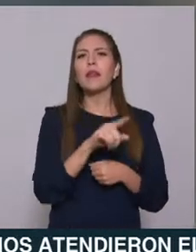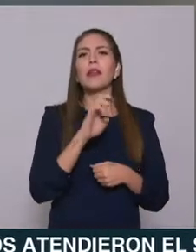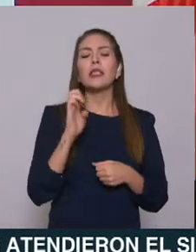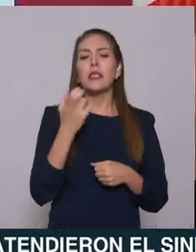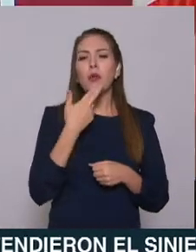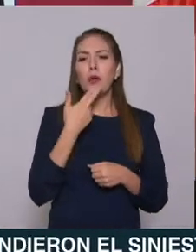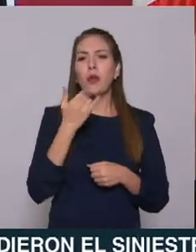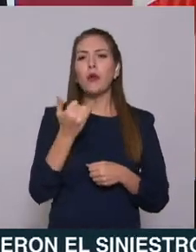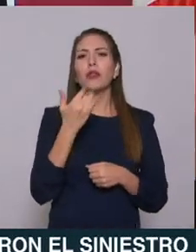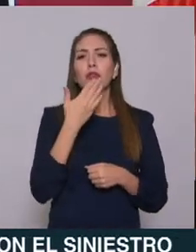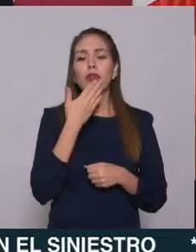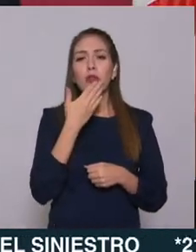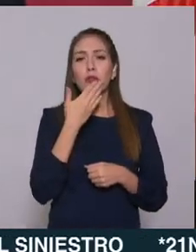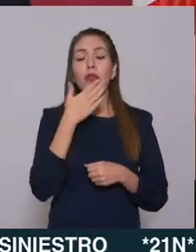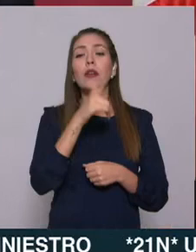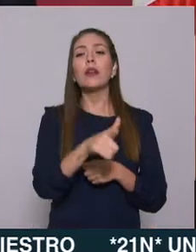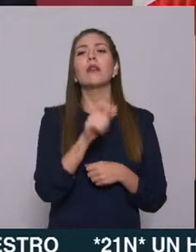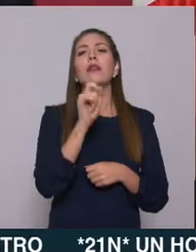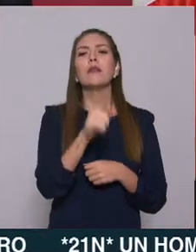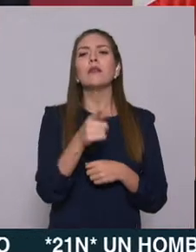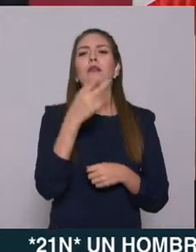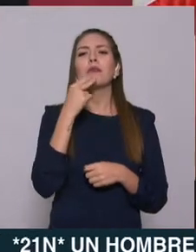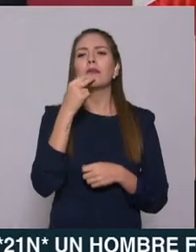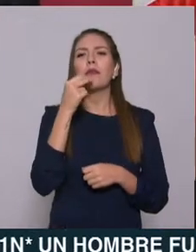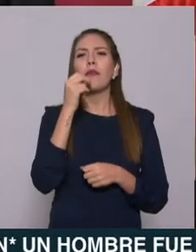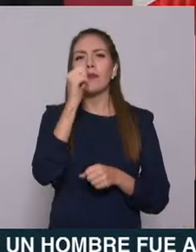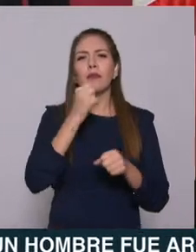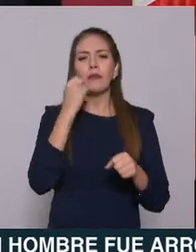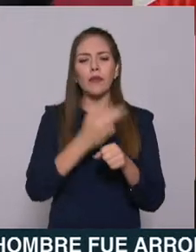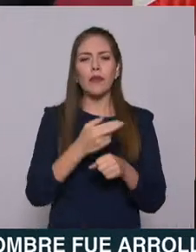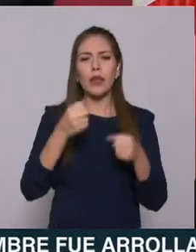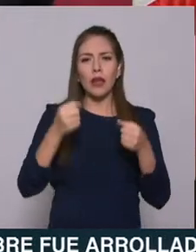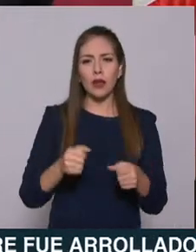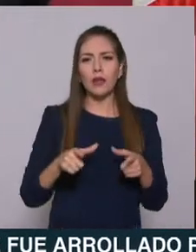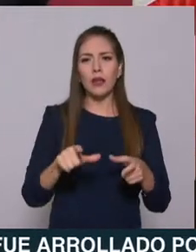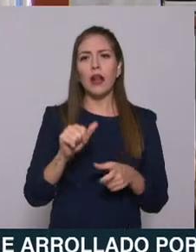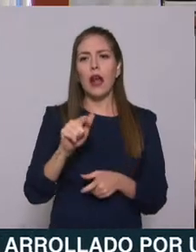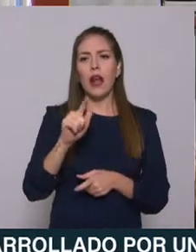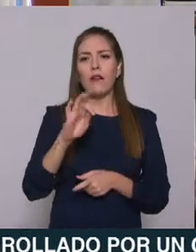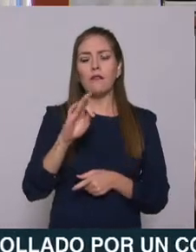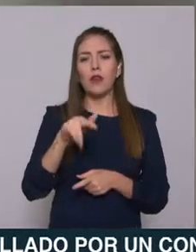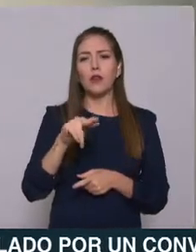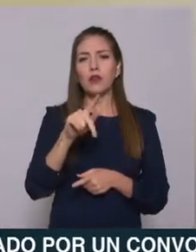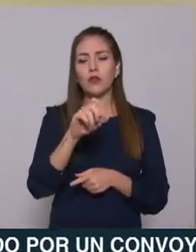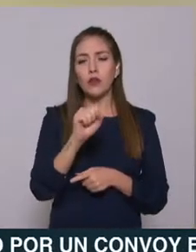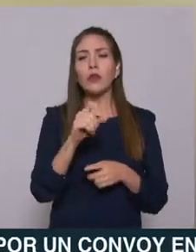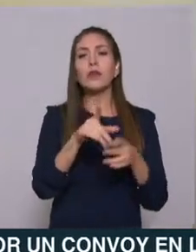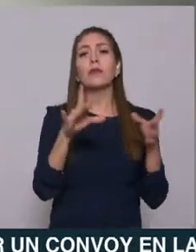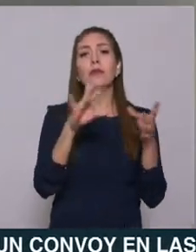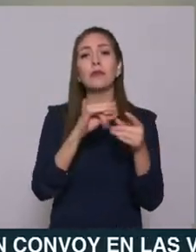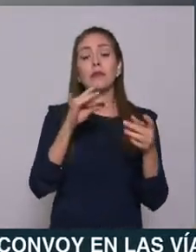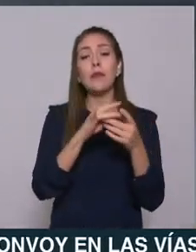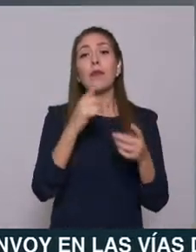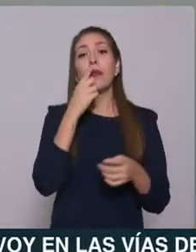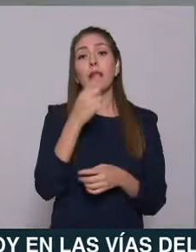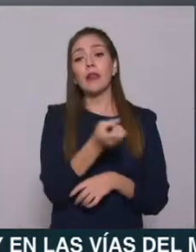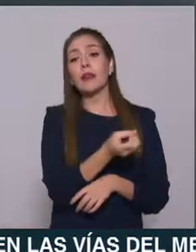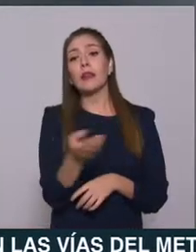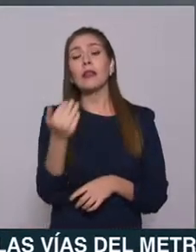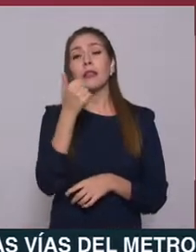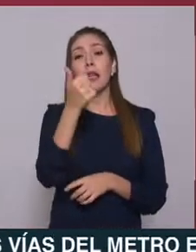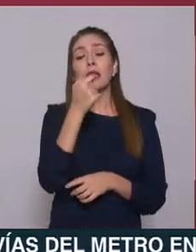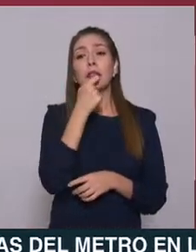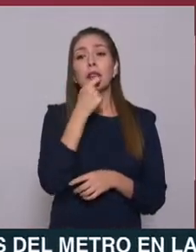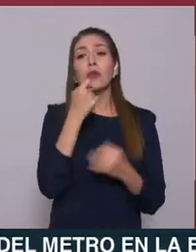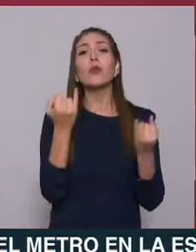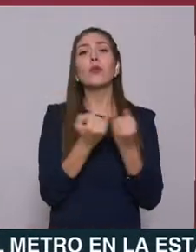conocer el secretario de Seguridad y Protección Ciudadana, Alfonso Durazo Montaño. Detalló que otros 6 niños más resultaron heridos.